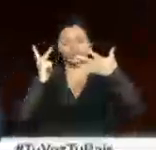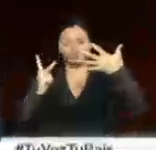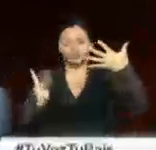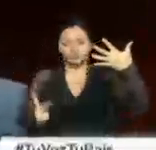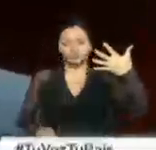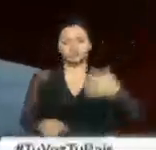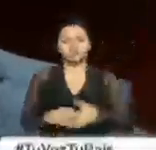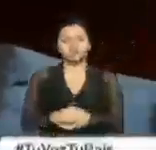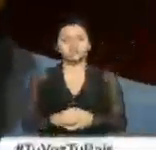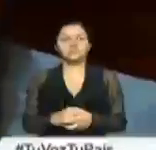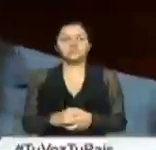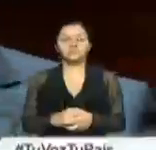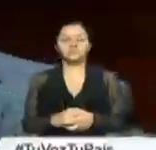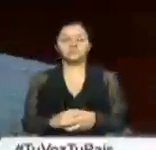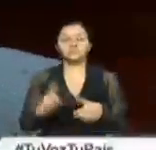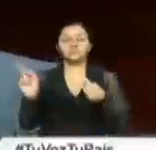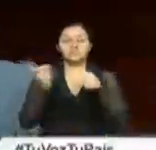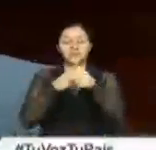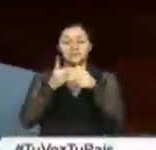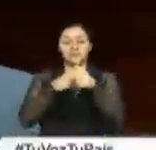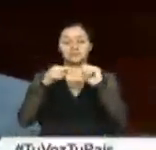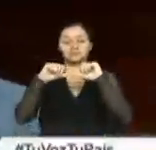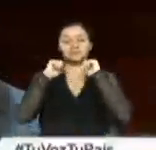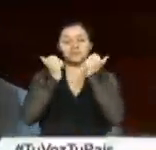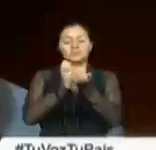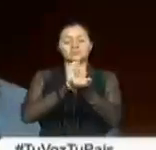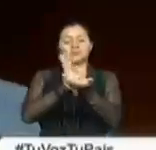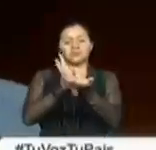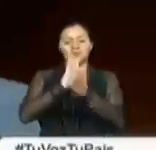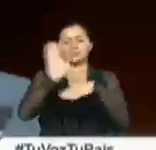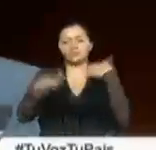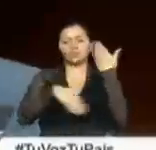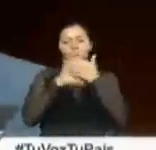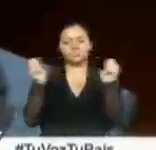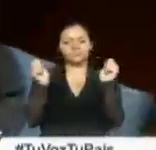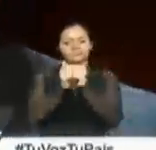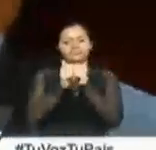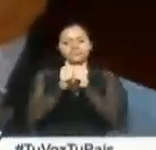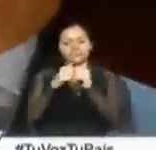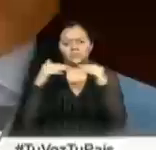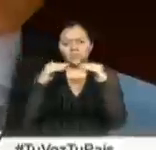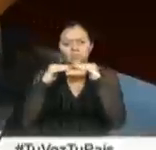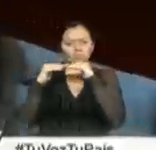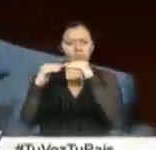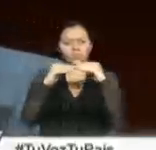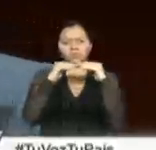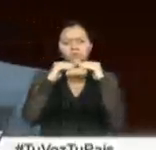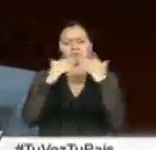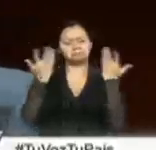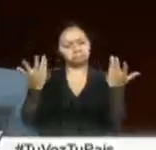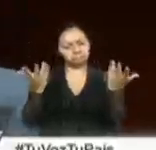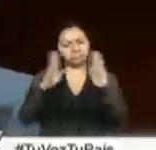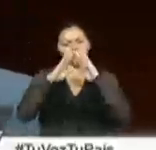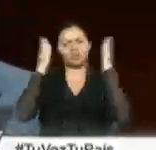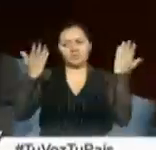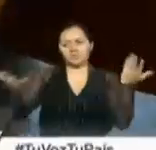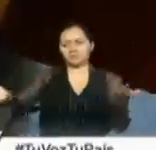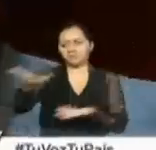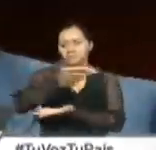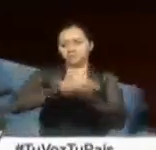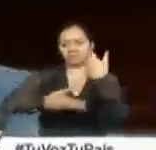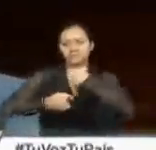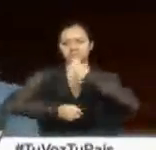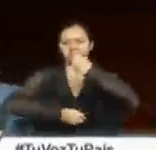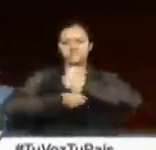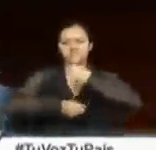En primer lugar, haremos de esta asamblea la casa de todos y todas, una asamblea de puertas abiertas al trabajo